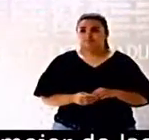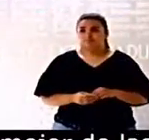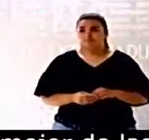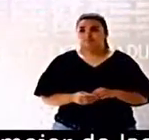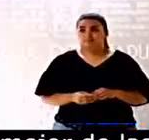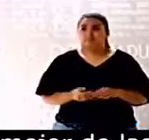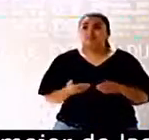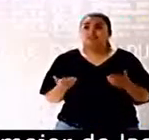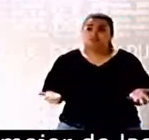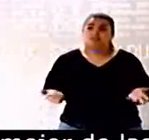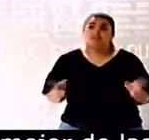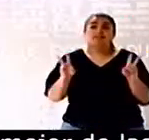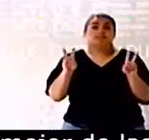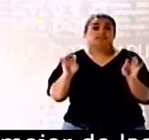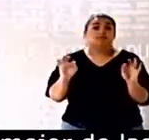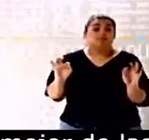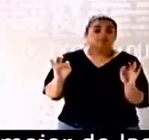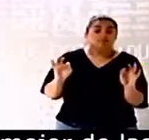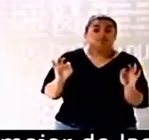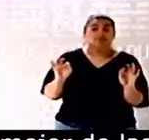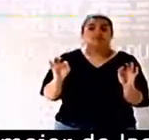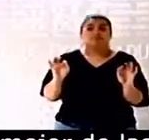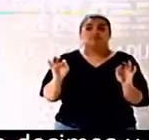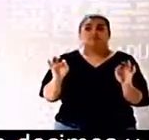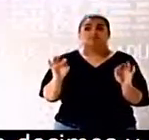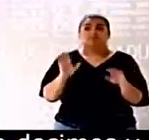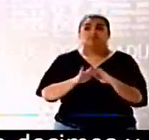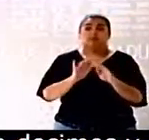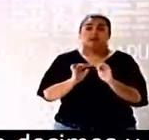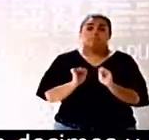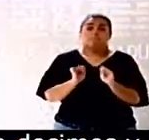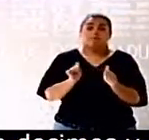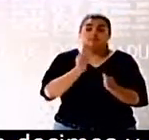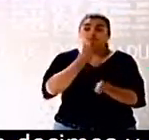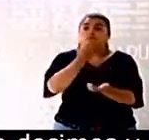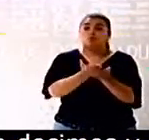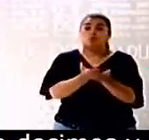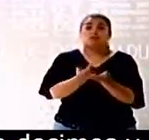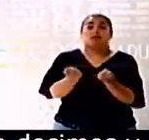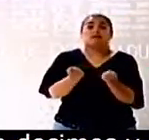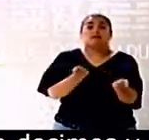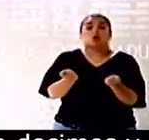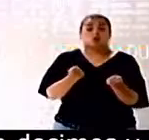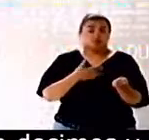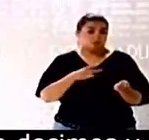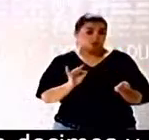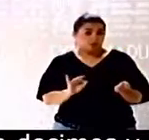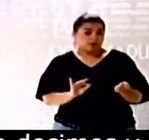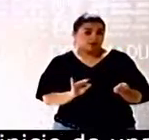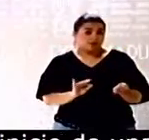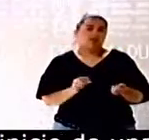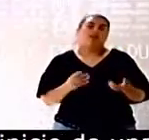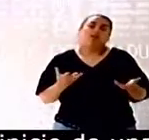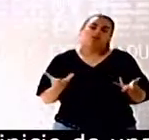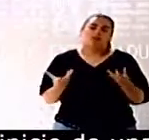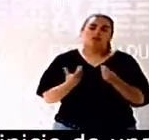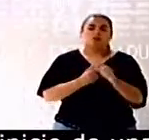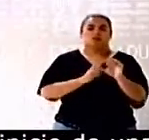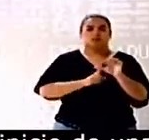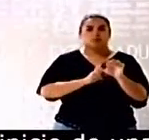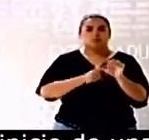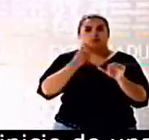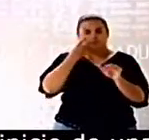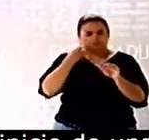Entonces, esa cuestión, que es el inicio de una propuesta negociadora, pues la Junta de Extremadura